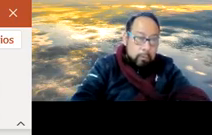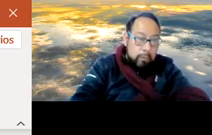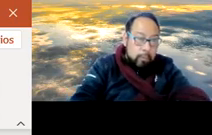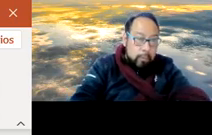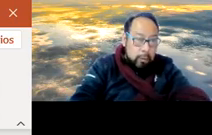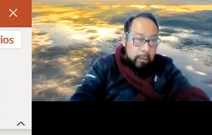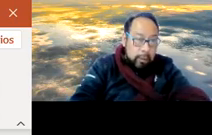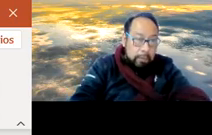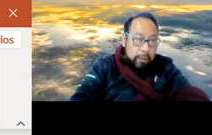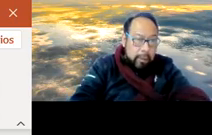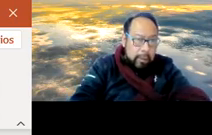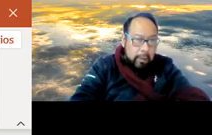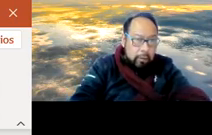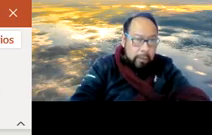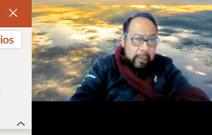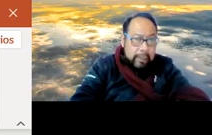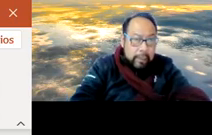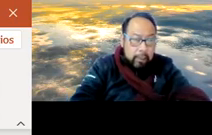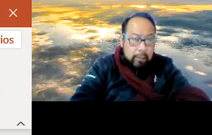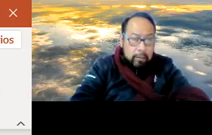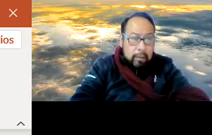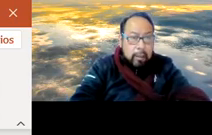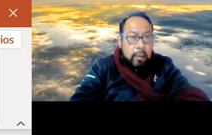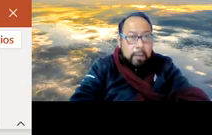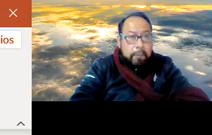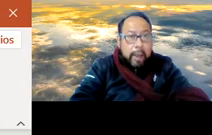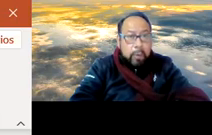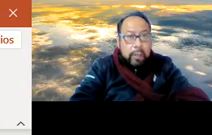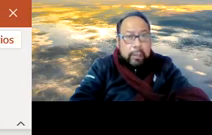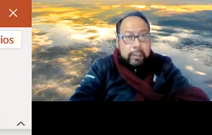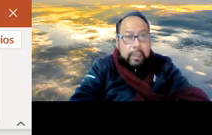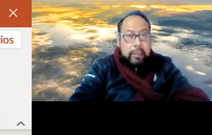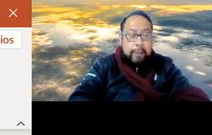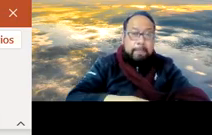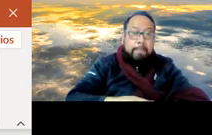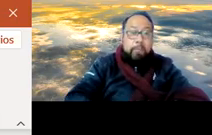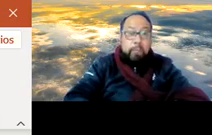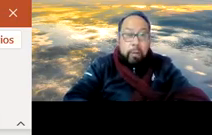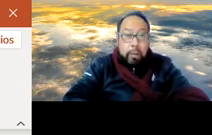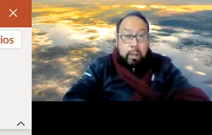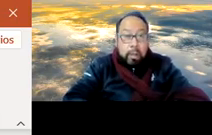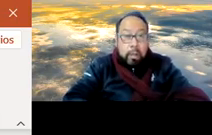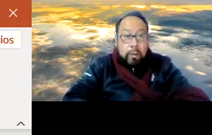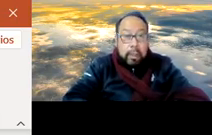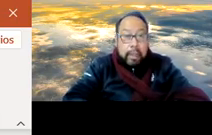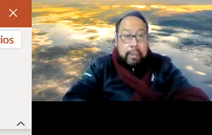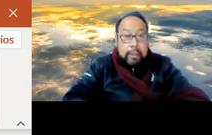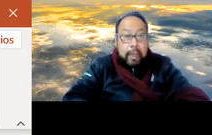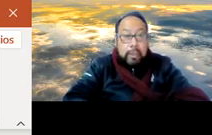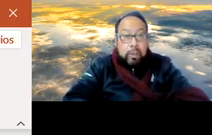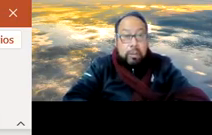académicos. Entonces, vean, siempre van a estar esos presentes. Vamos al siguiente.